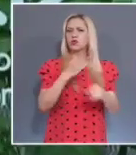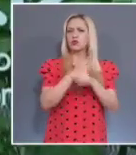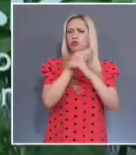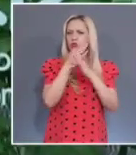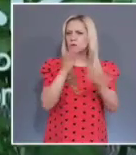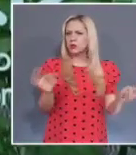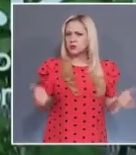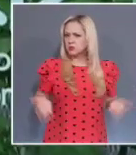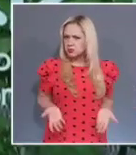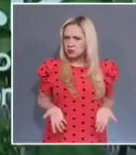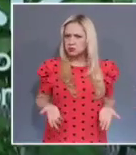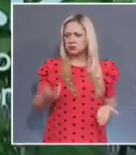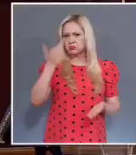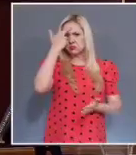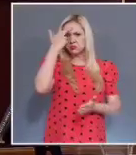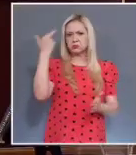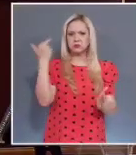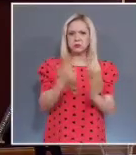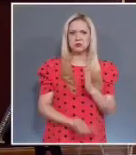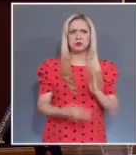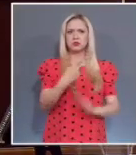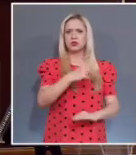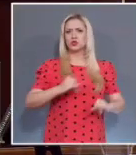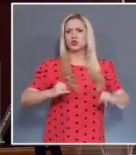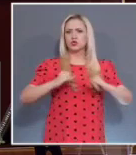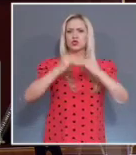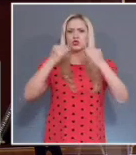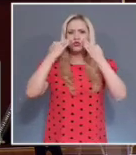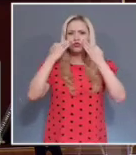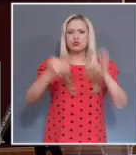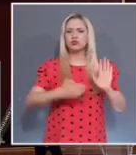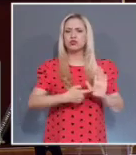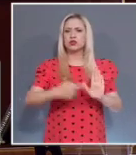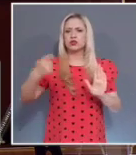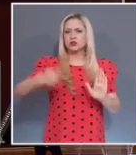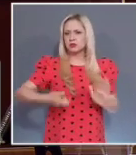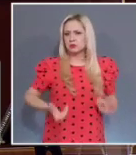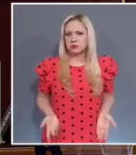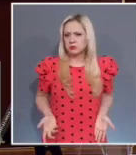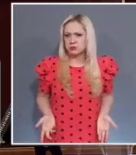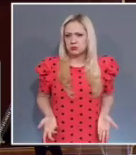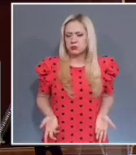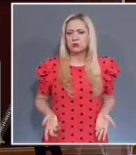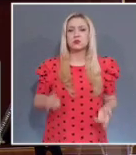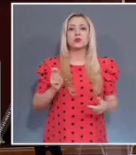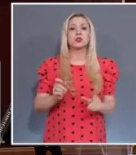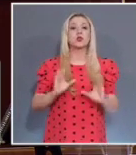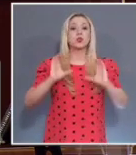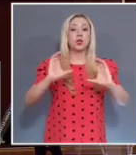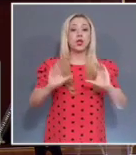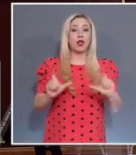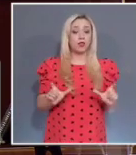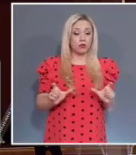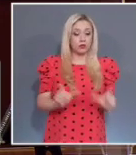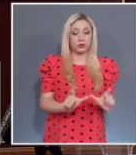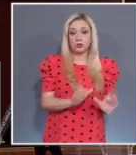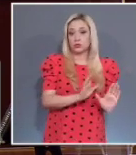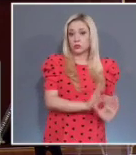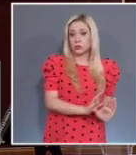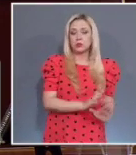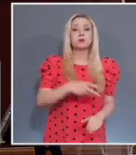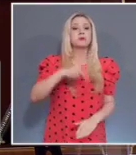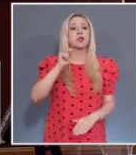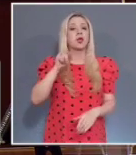las competencias del INAI. La sola declaración de seguridad nacional no implica que la información quede